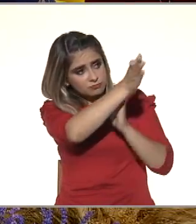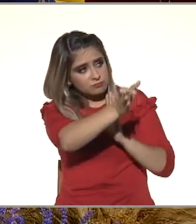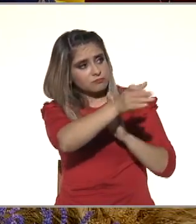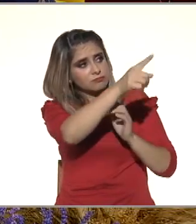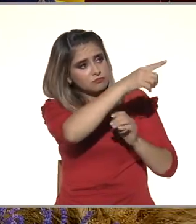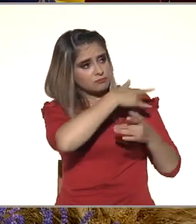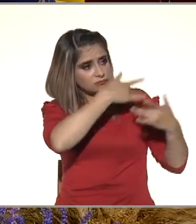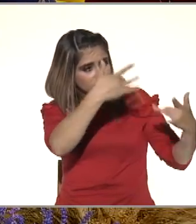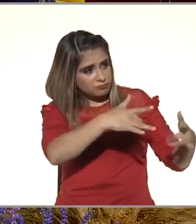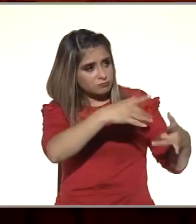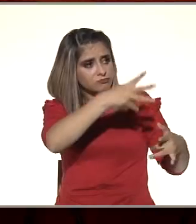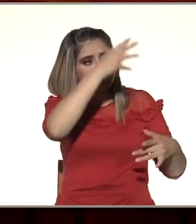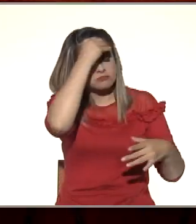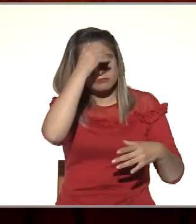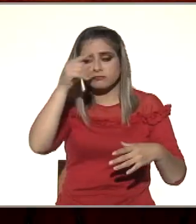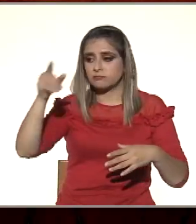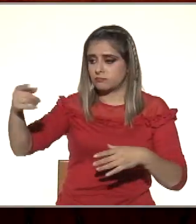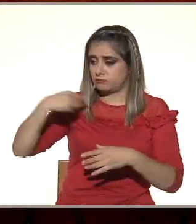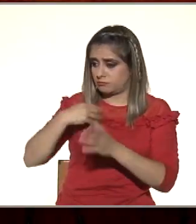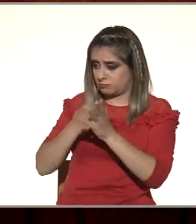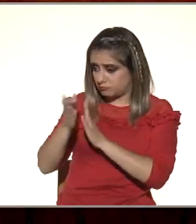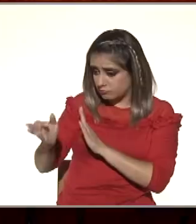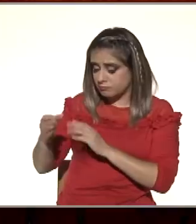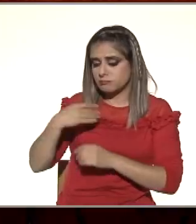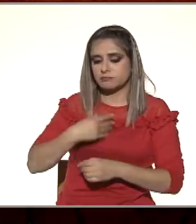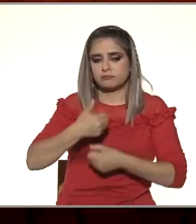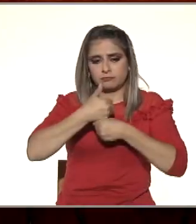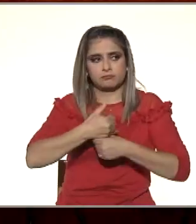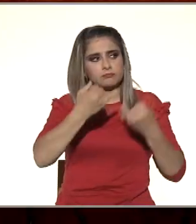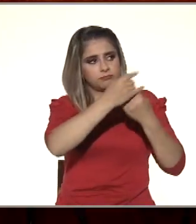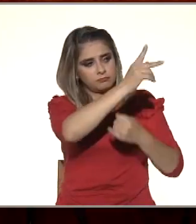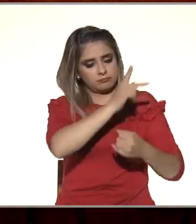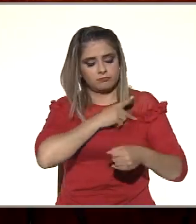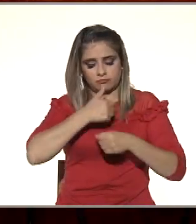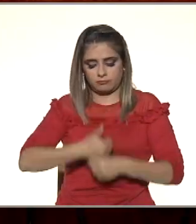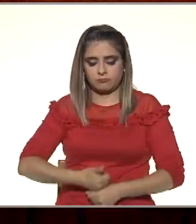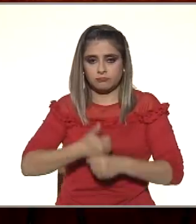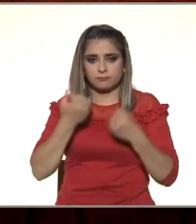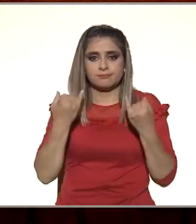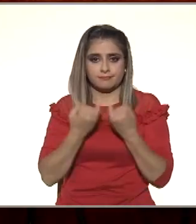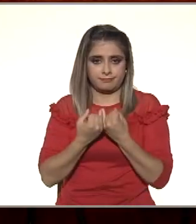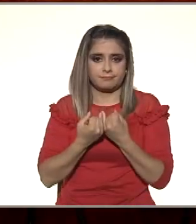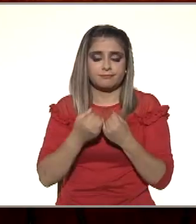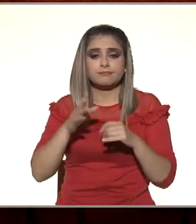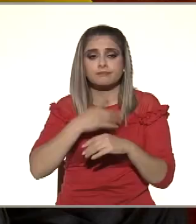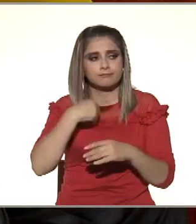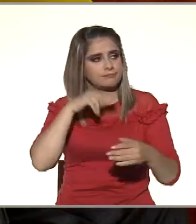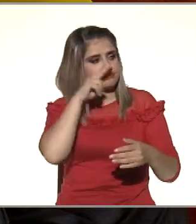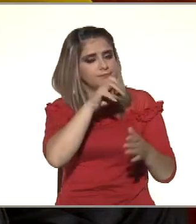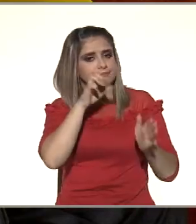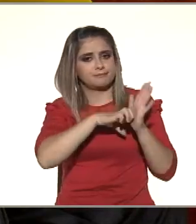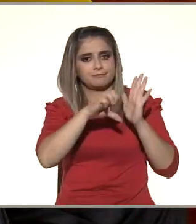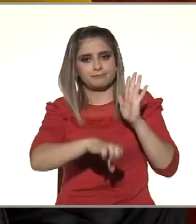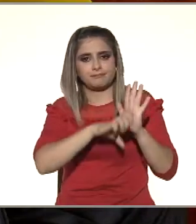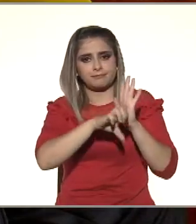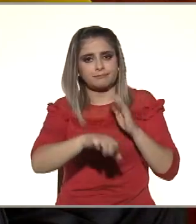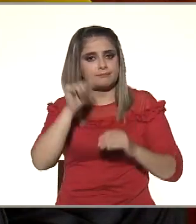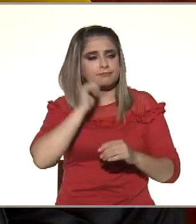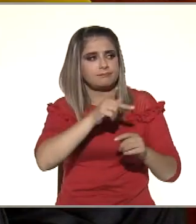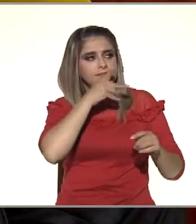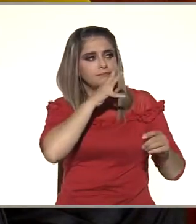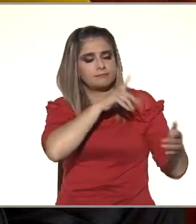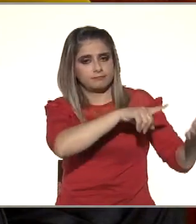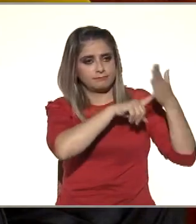pareja? Sí, no solamente es como el referente que vi de mis padres, sino el referente que mis